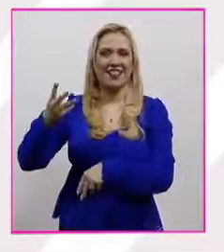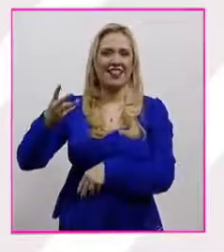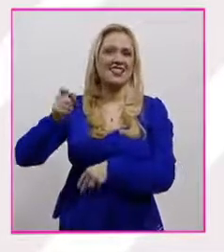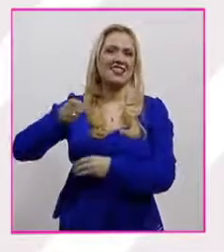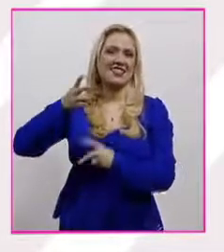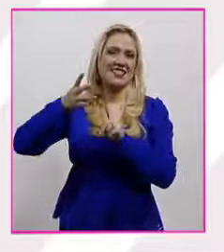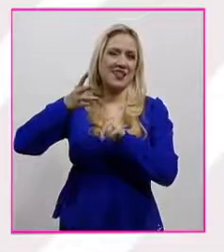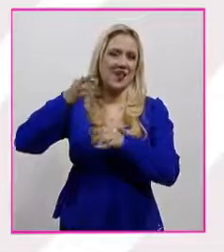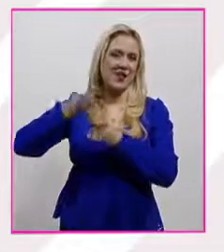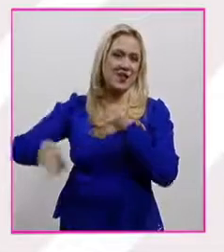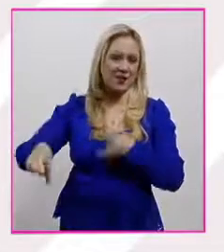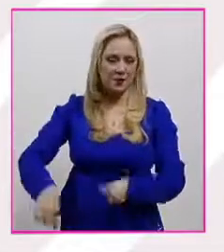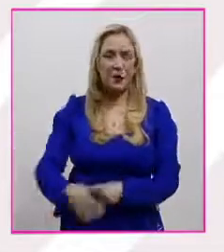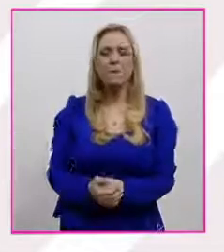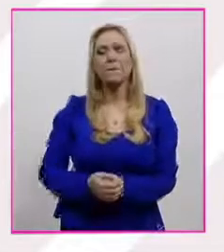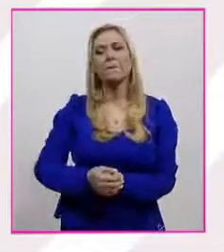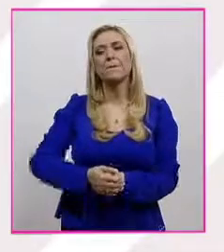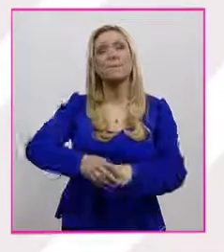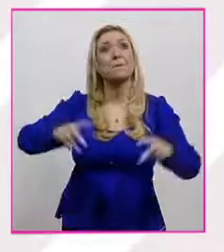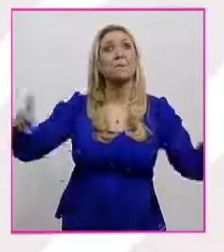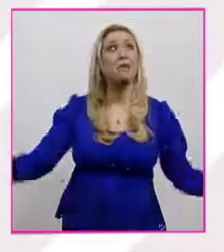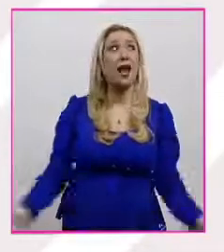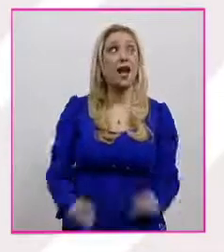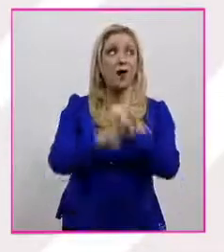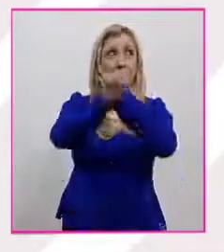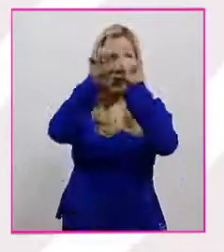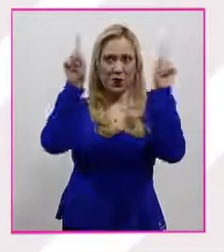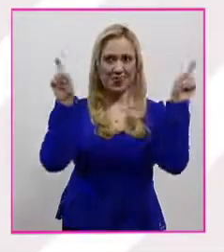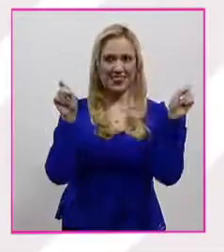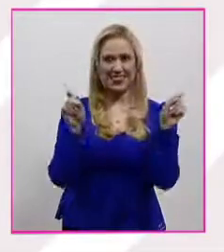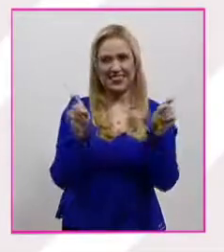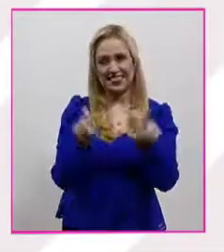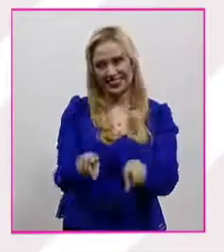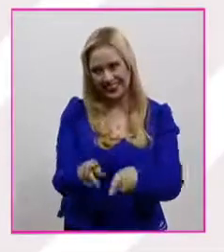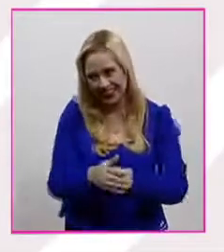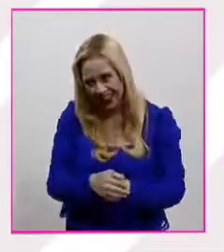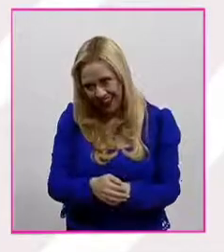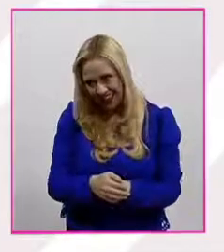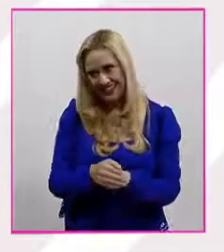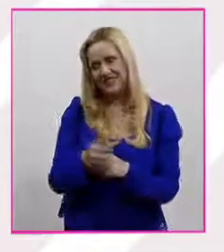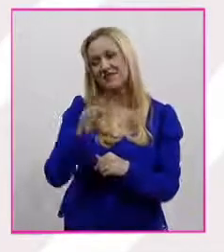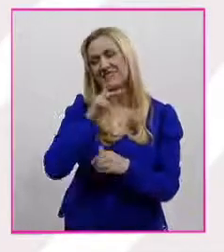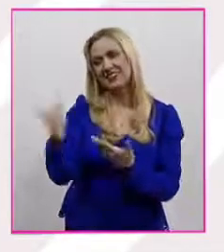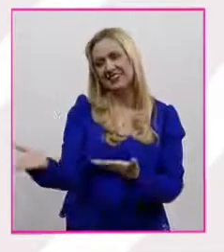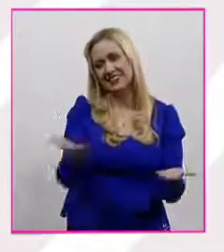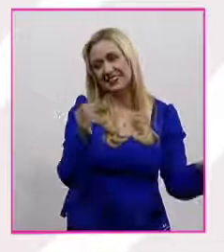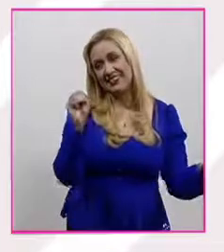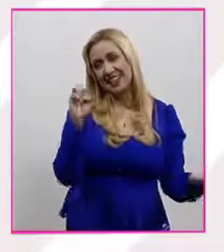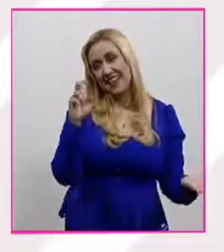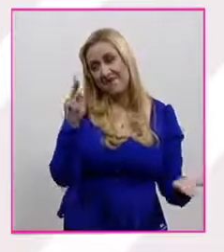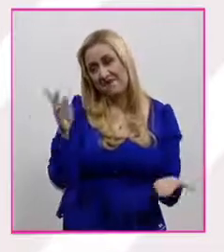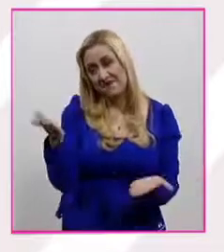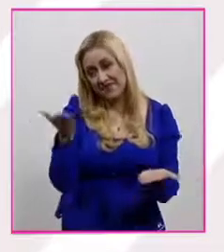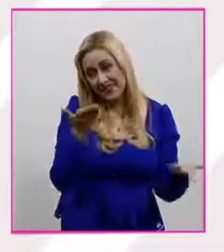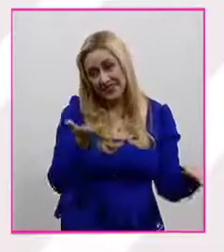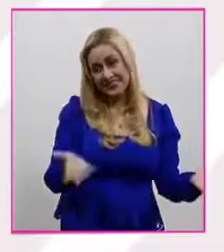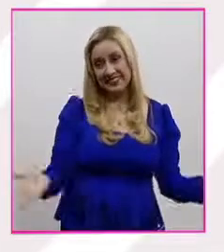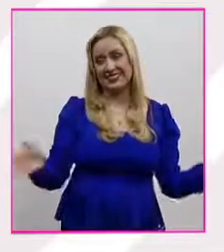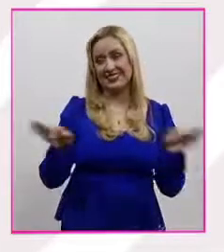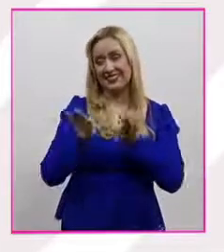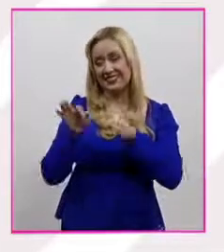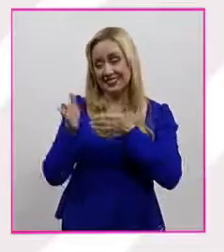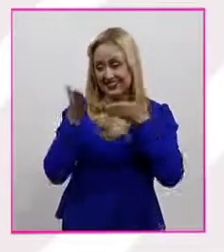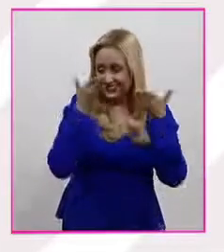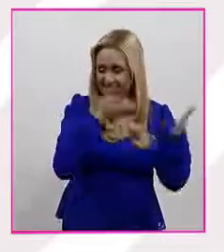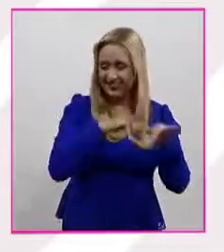si no la contestas, pues te deberías de ir a la Secretaría de Educación Pública. No, pero, o sea, un poco como cuáles serían las pistas o